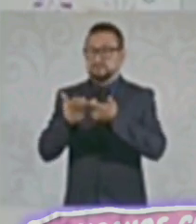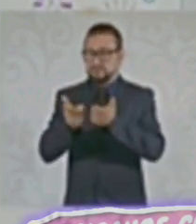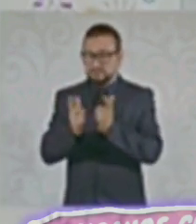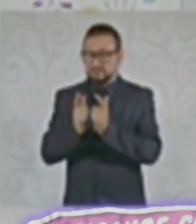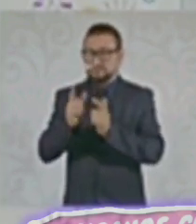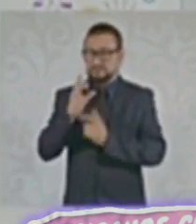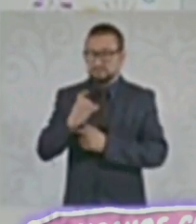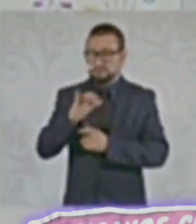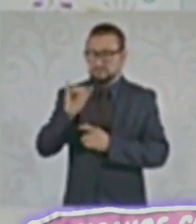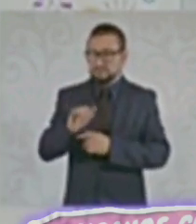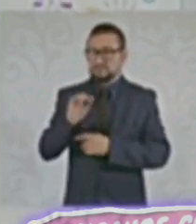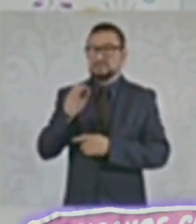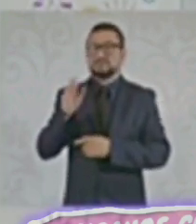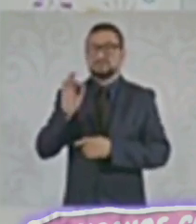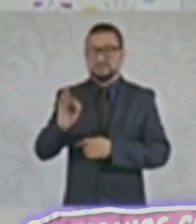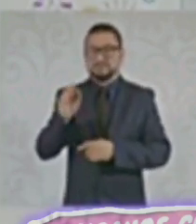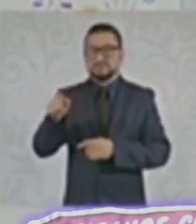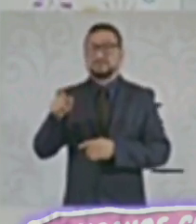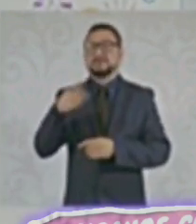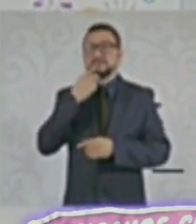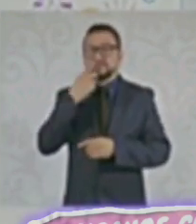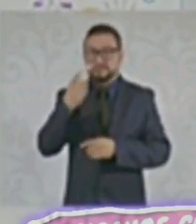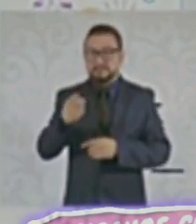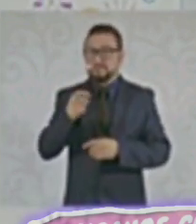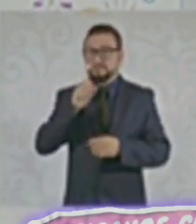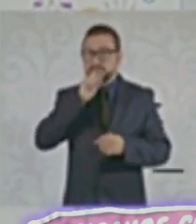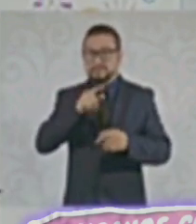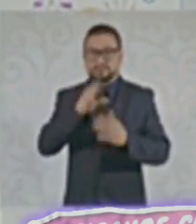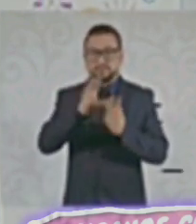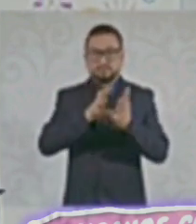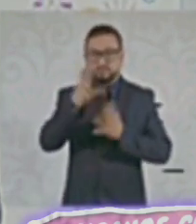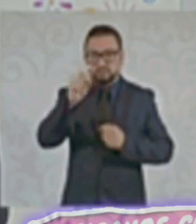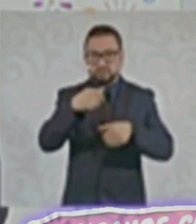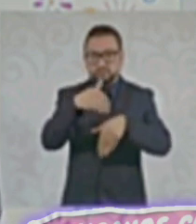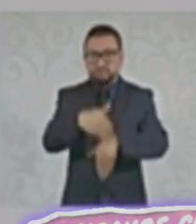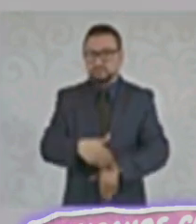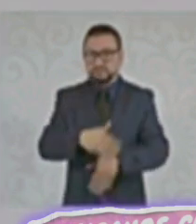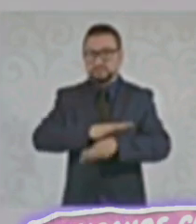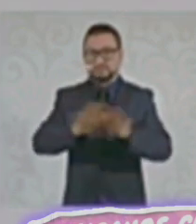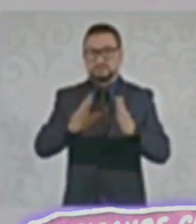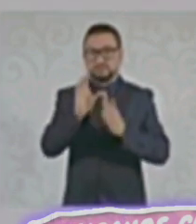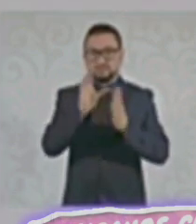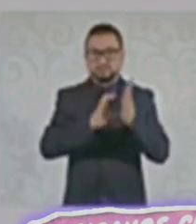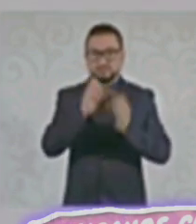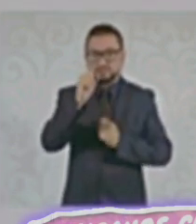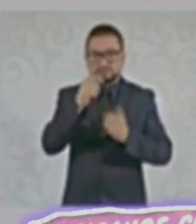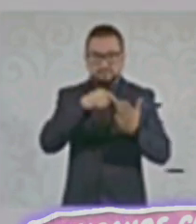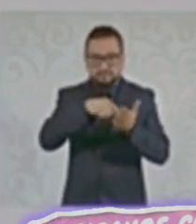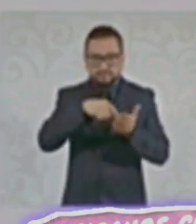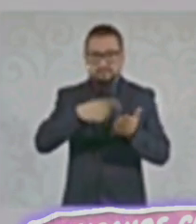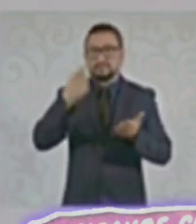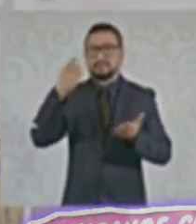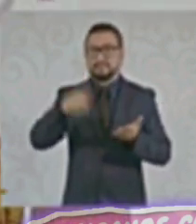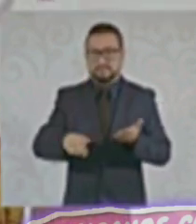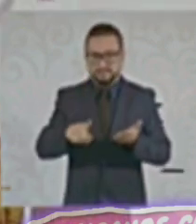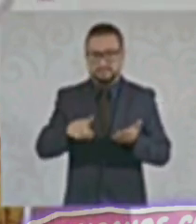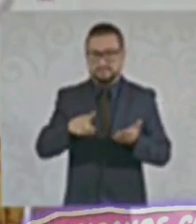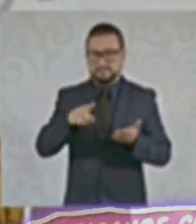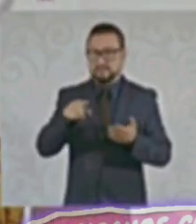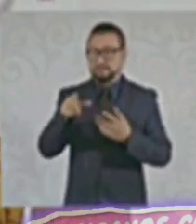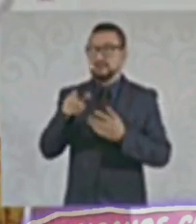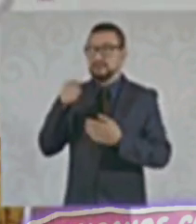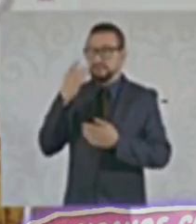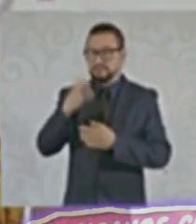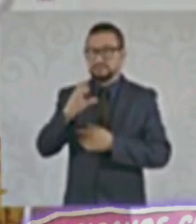hizo lo que dice la Constitución. La Constitución mandata al Consejo